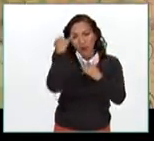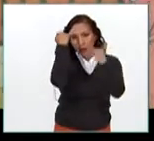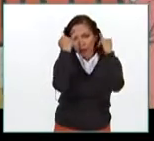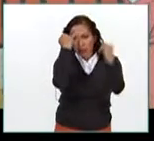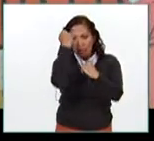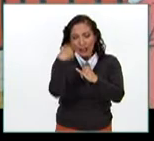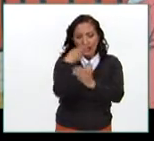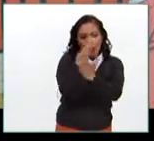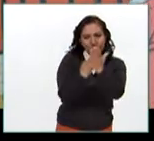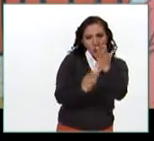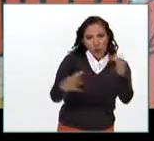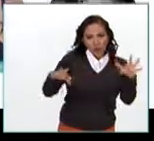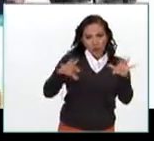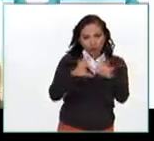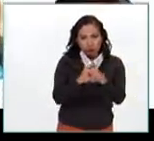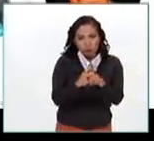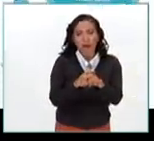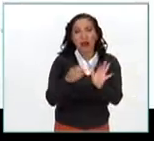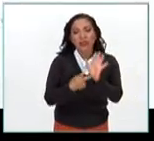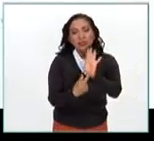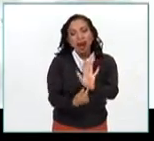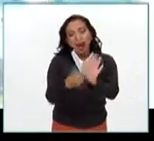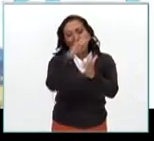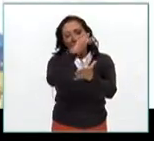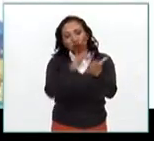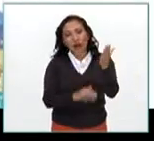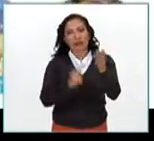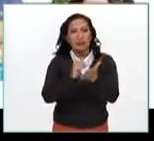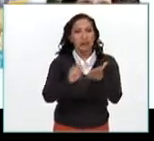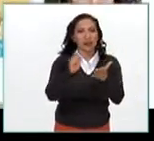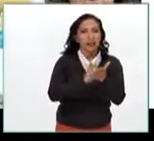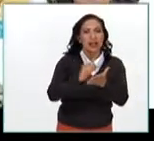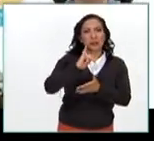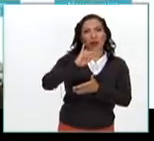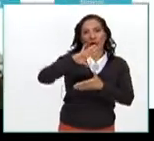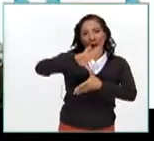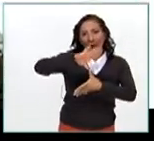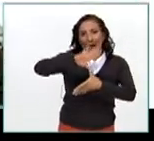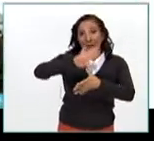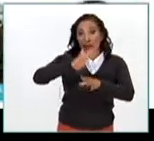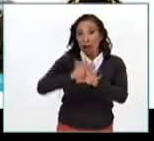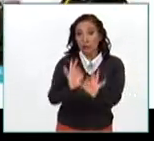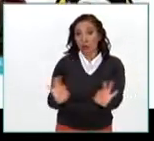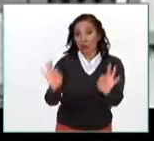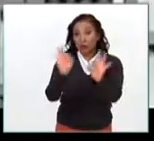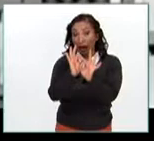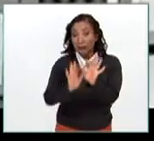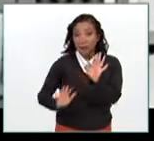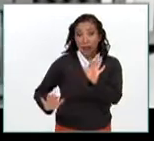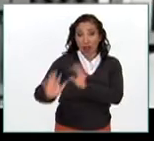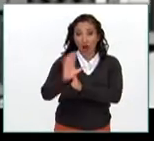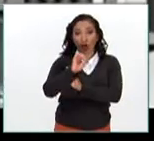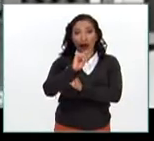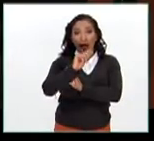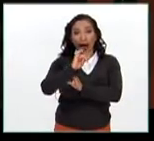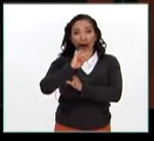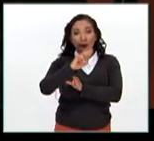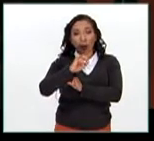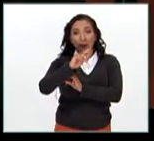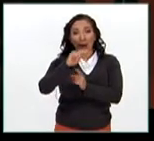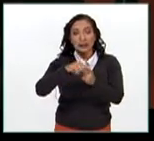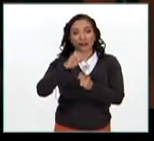literaria y gráfica a la vez. Ofrece textos de los escritores iberoamericanos más prestigiados: Octavio